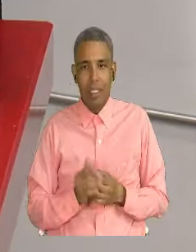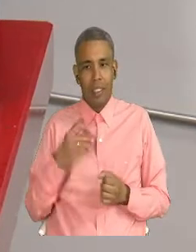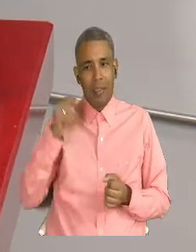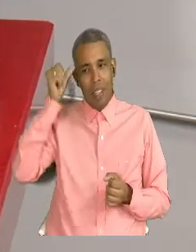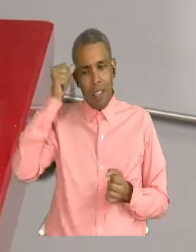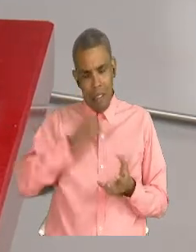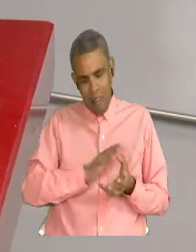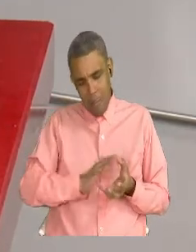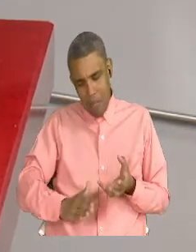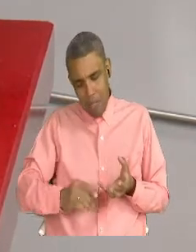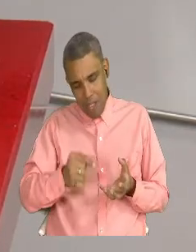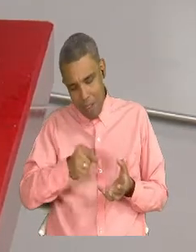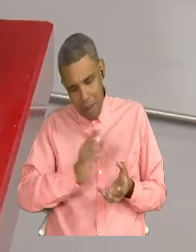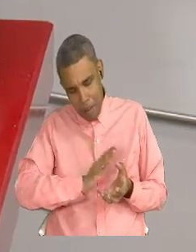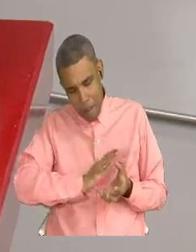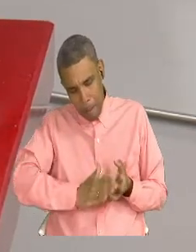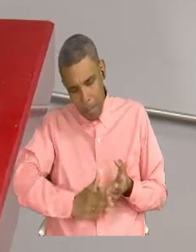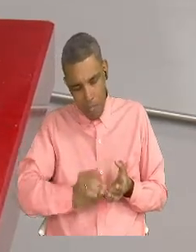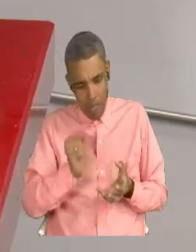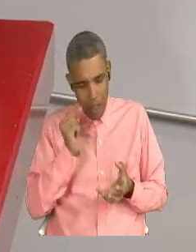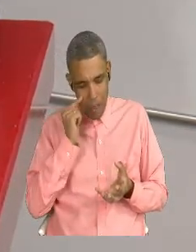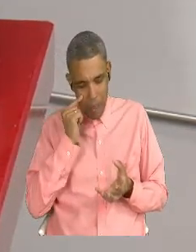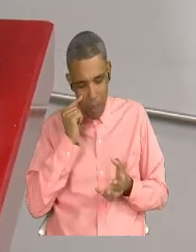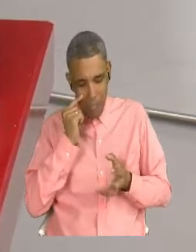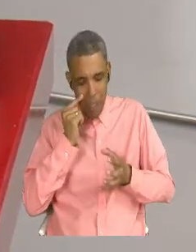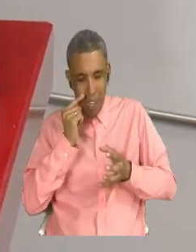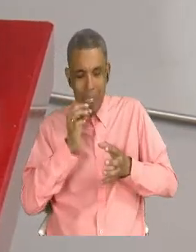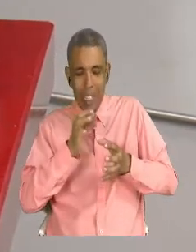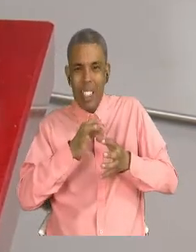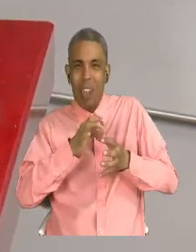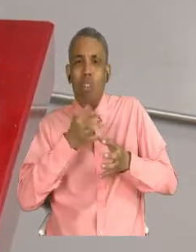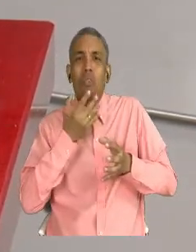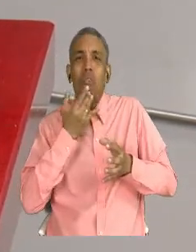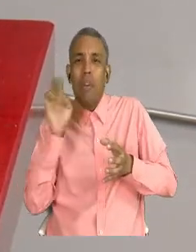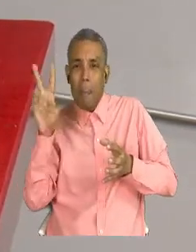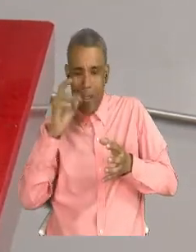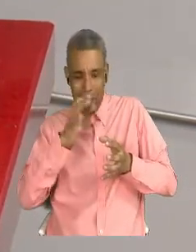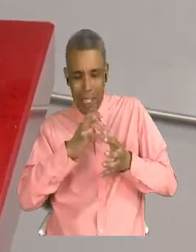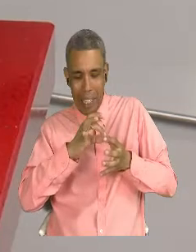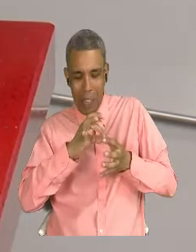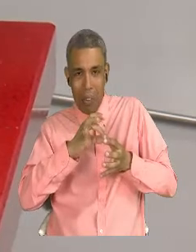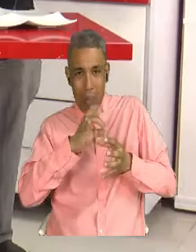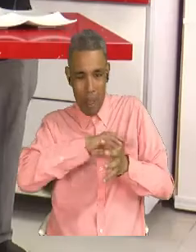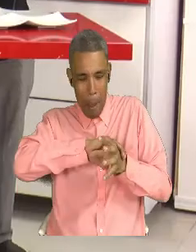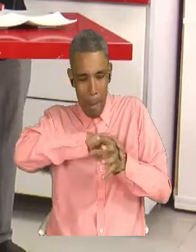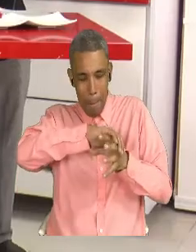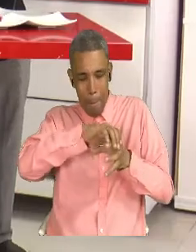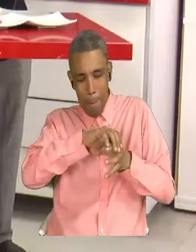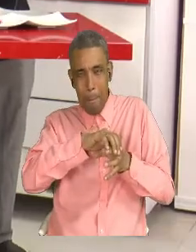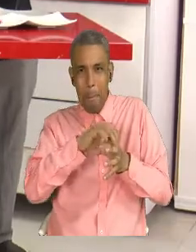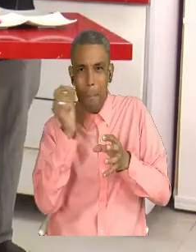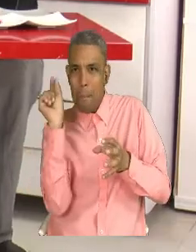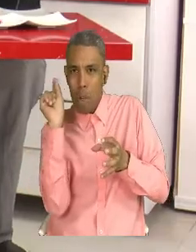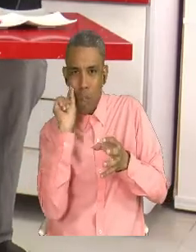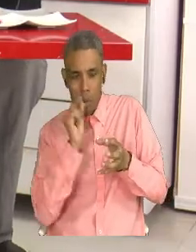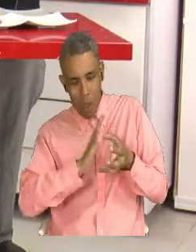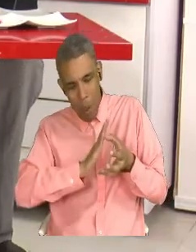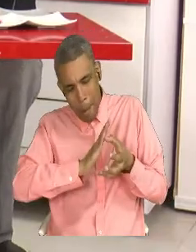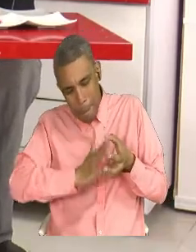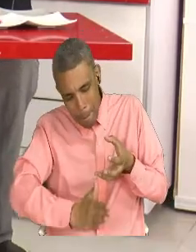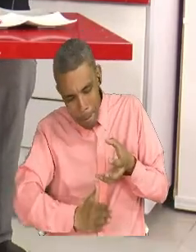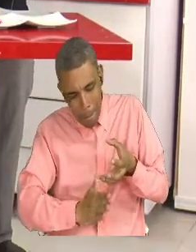un melón especial que es así, solo verde. Es una fruta diferente. Ya me iba a tapar la cabeza, ya yo iba a decir caramba. No, y es muy